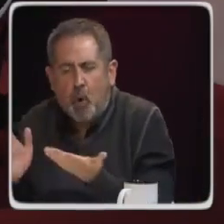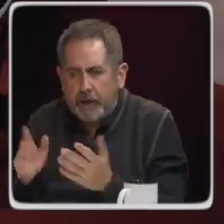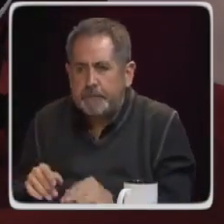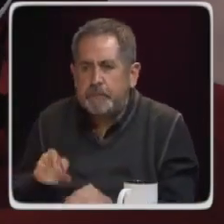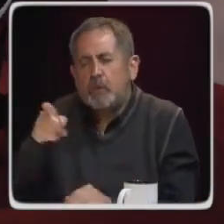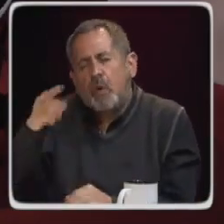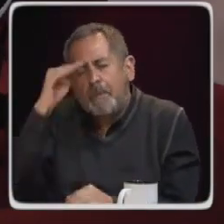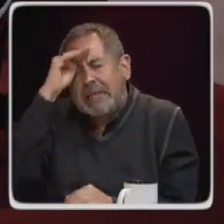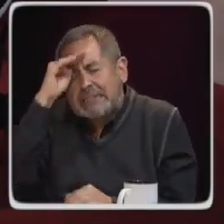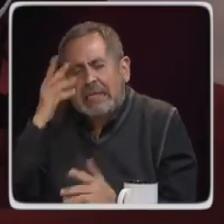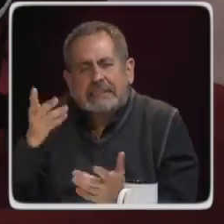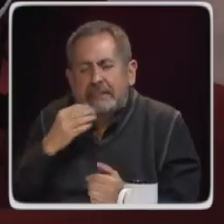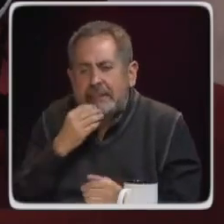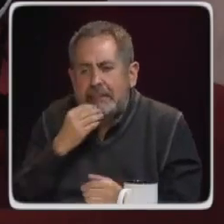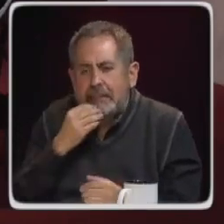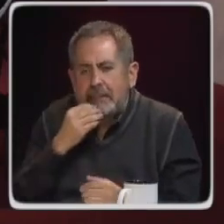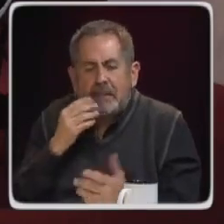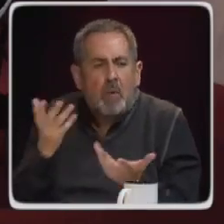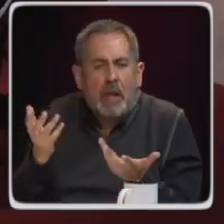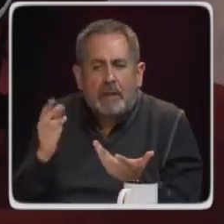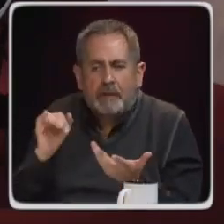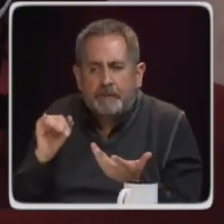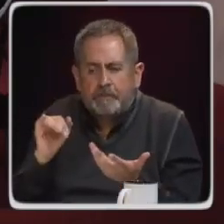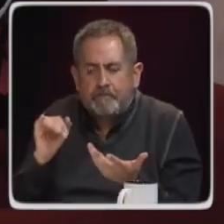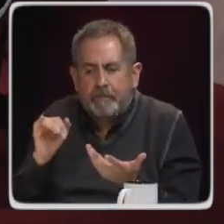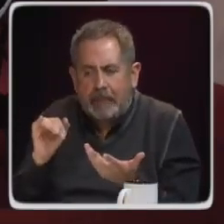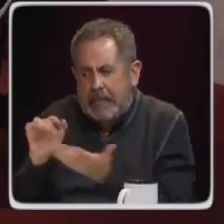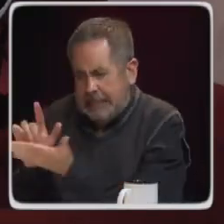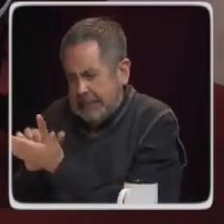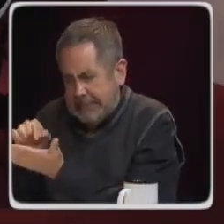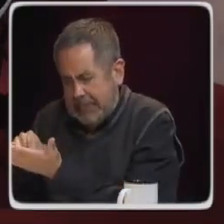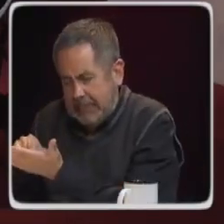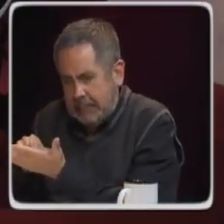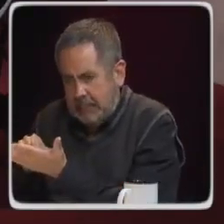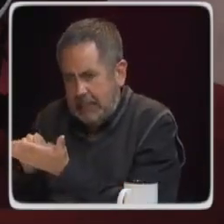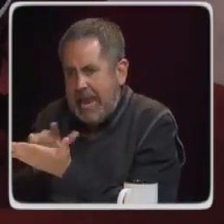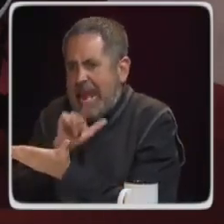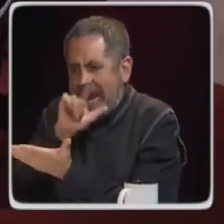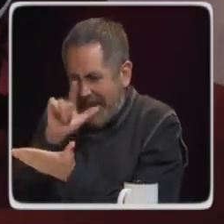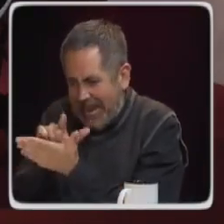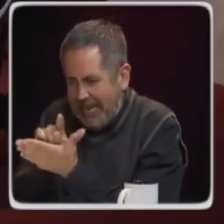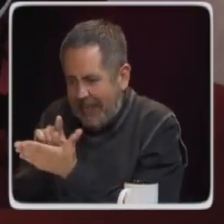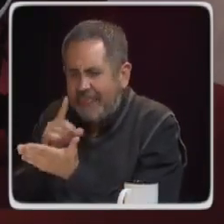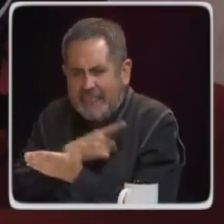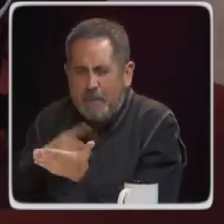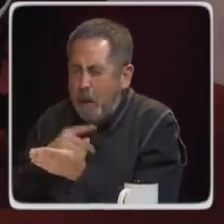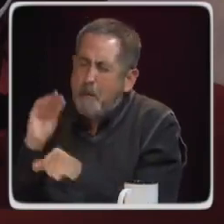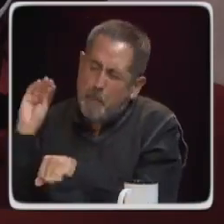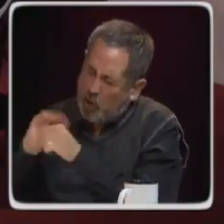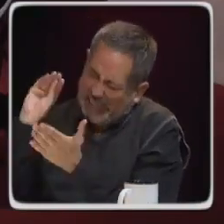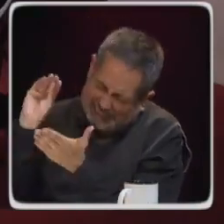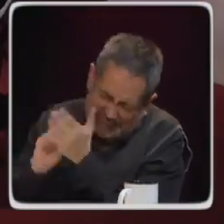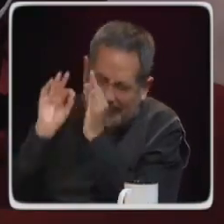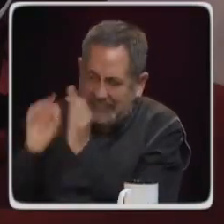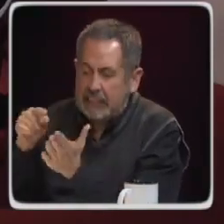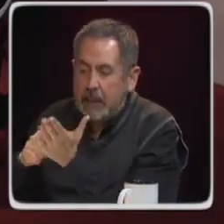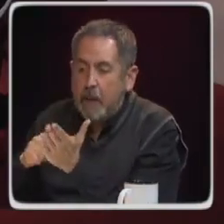digamos, de manera integral a todo lo que se necesita para garantizar lo que aquí hemos explicado muchas veces?